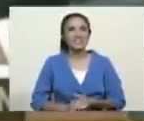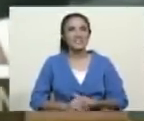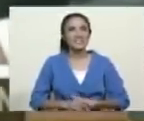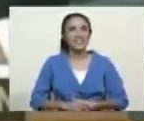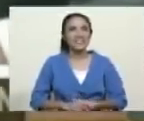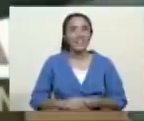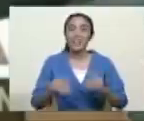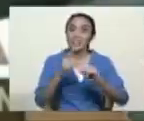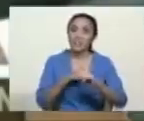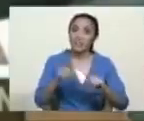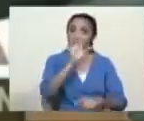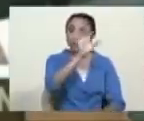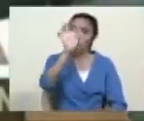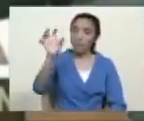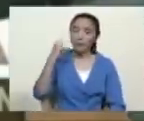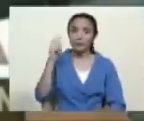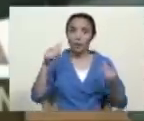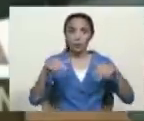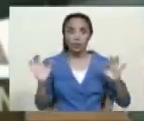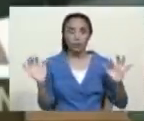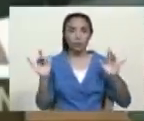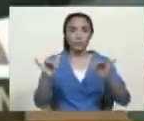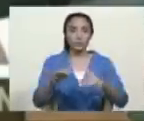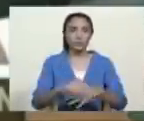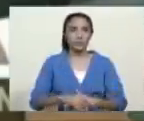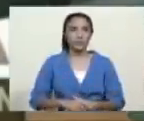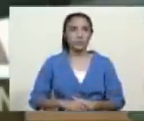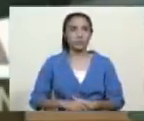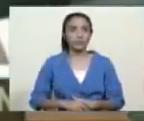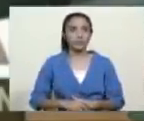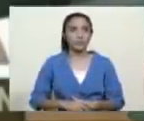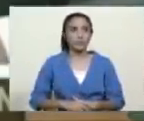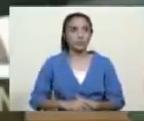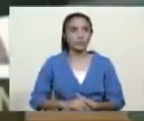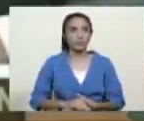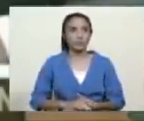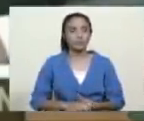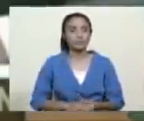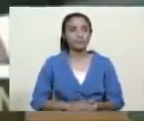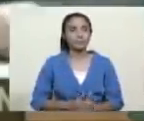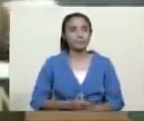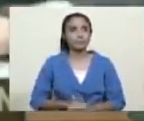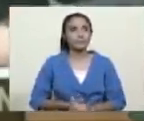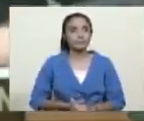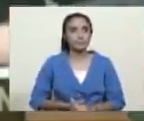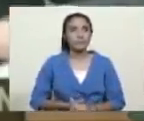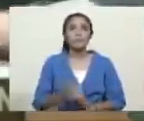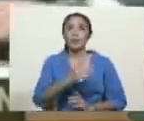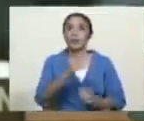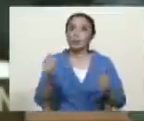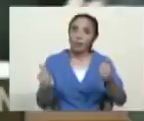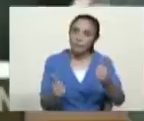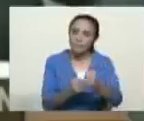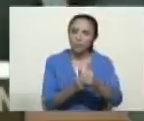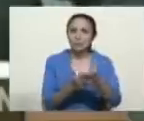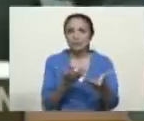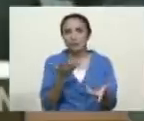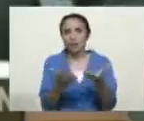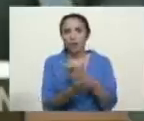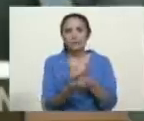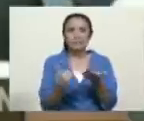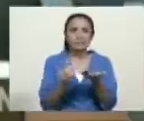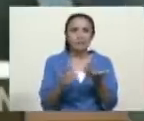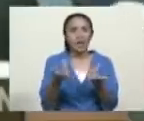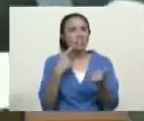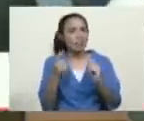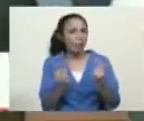Pero este es un tema que debería tener otro nombre. Hoy no deberíamos sustituir la situación, no deberíamos discutir